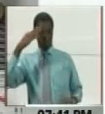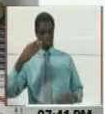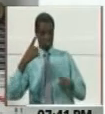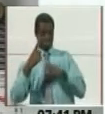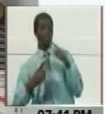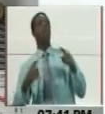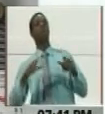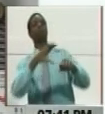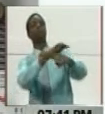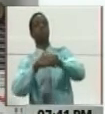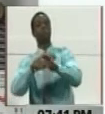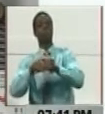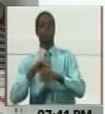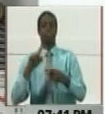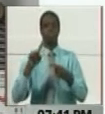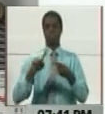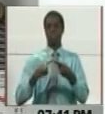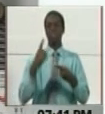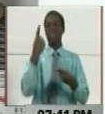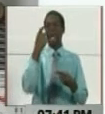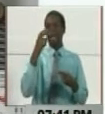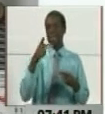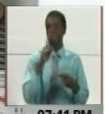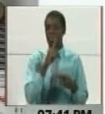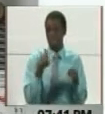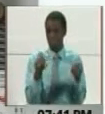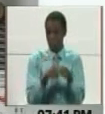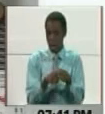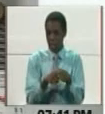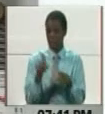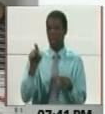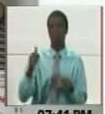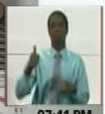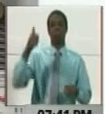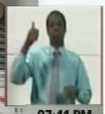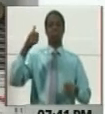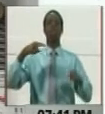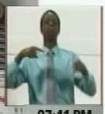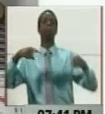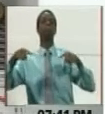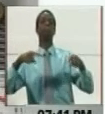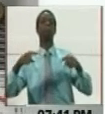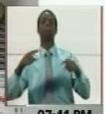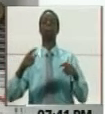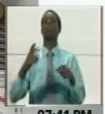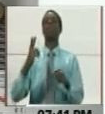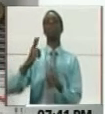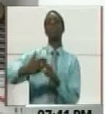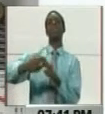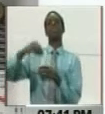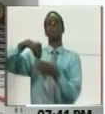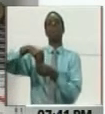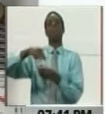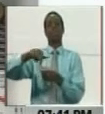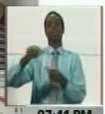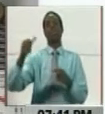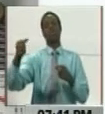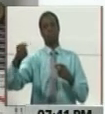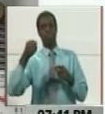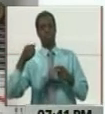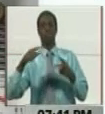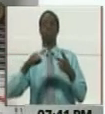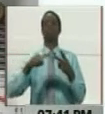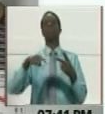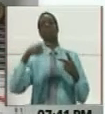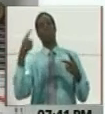harry y william madden schumacher vicepresidente del control y riesgo de credit card también clarion suárez